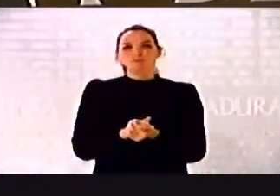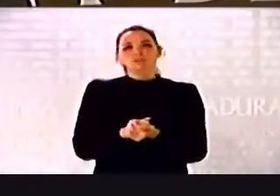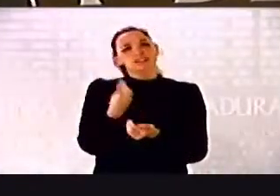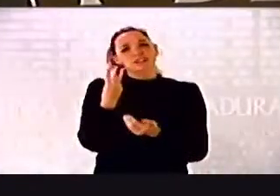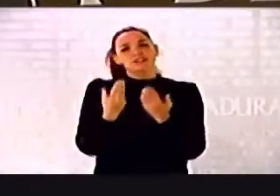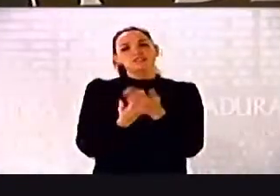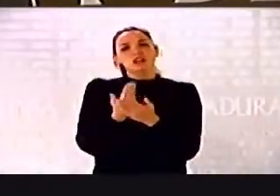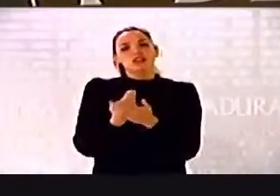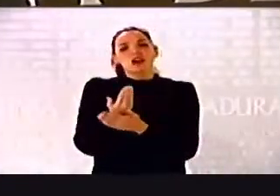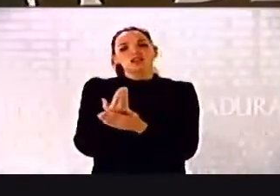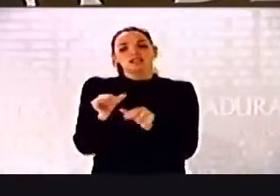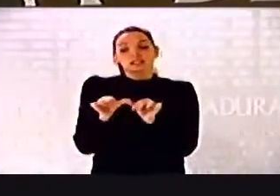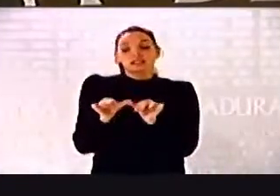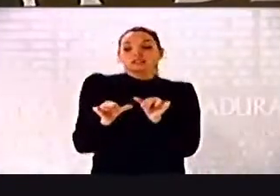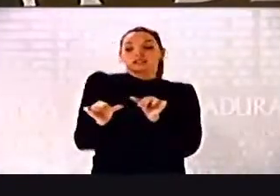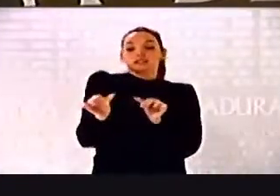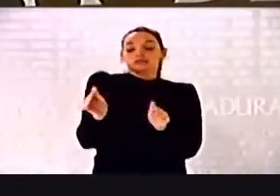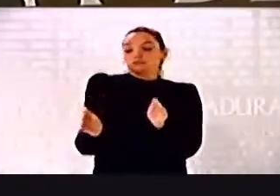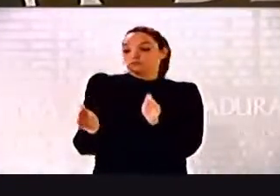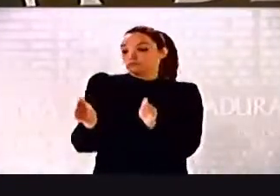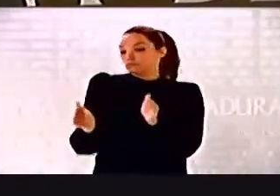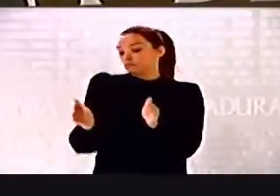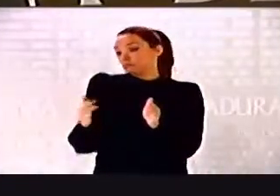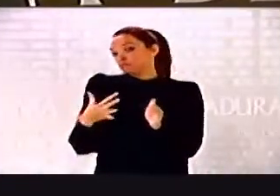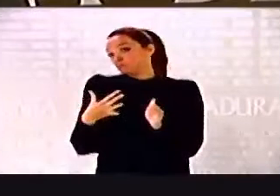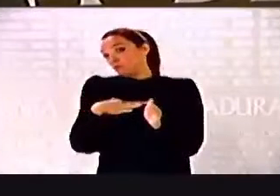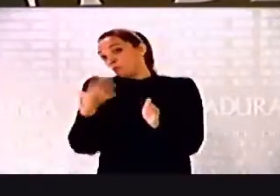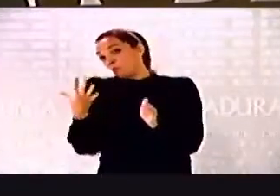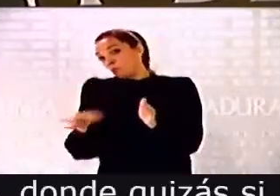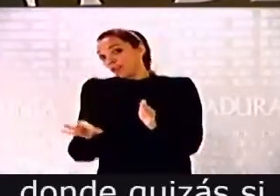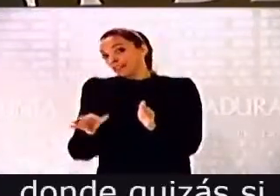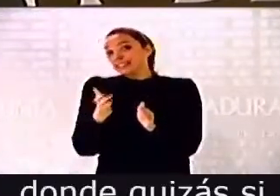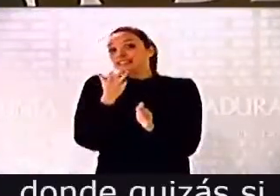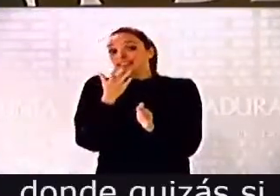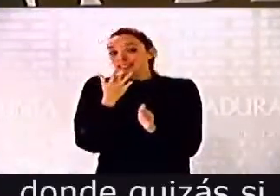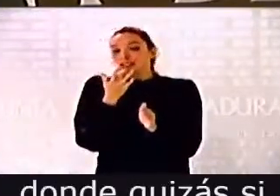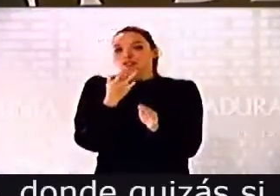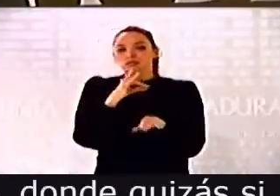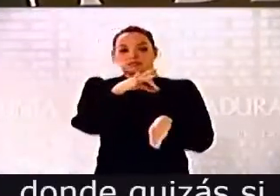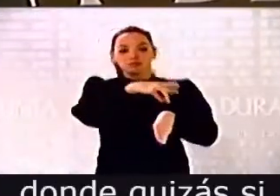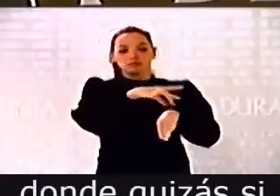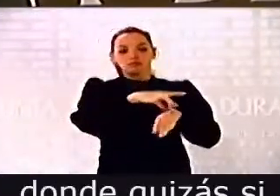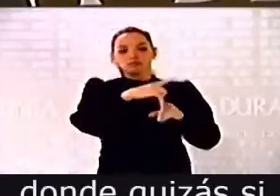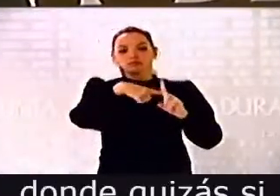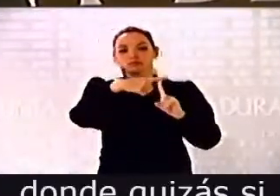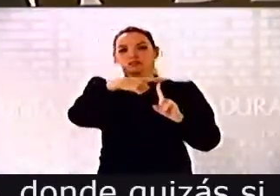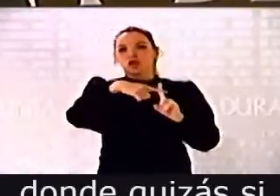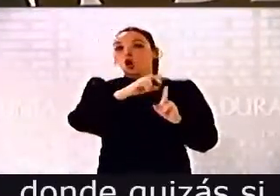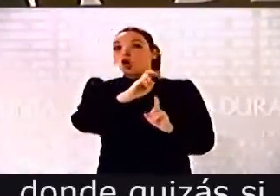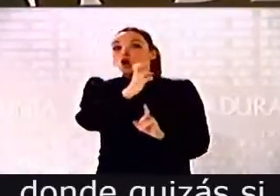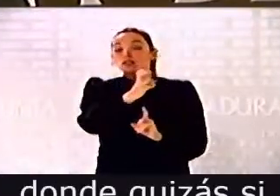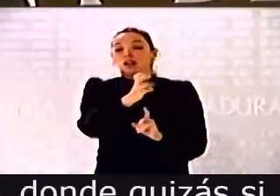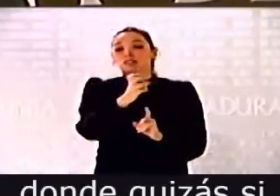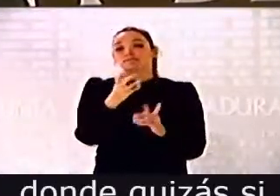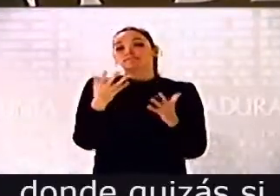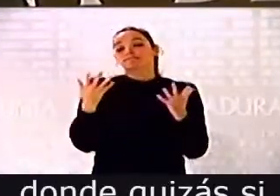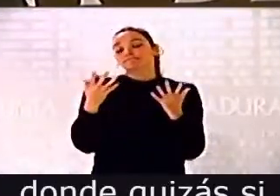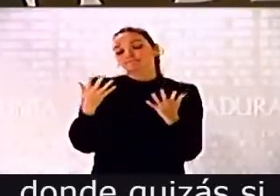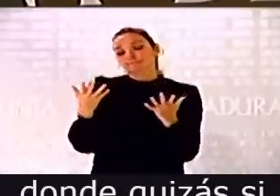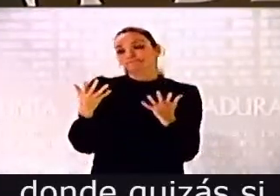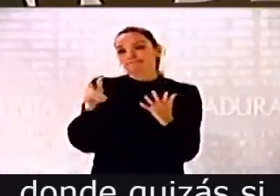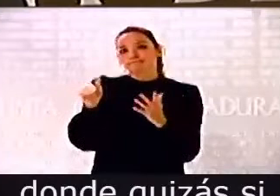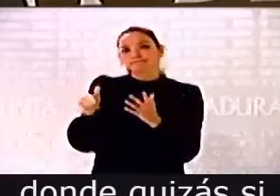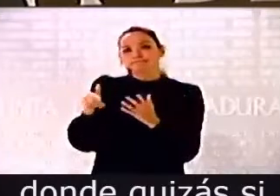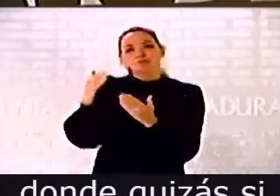vienen 3 días donde quizás, si tuviésemos otra incidencia, fuese el momento de rendirle el mejor tributo a aquellas